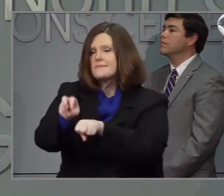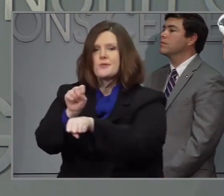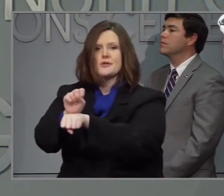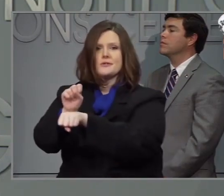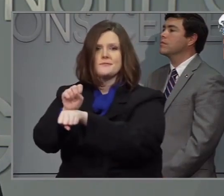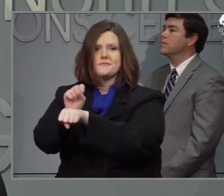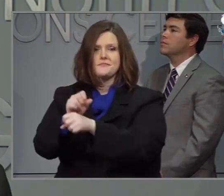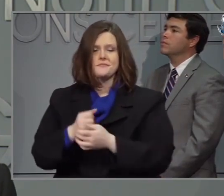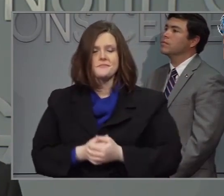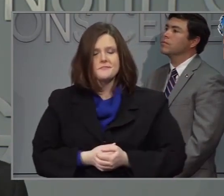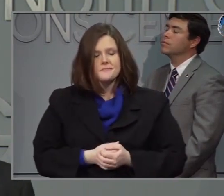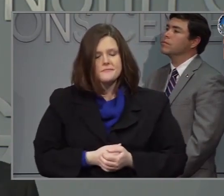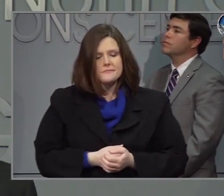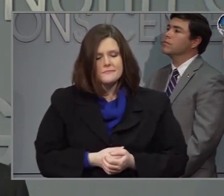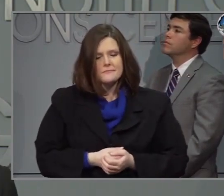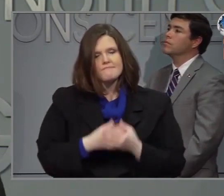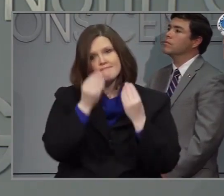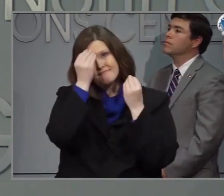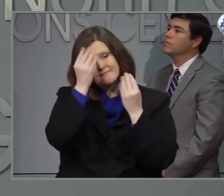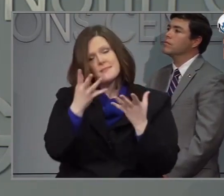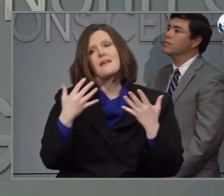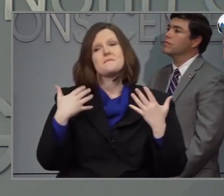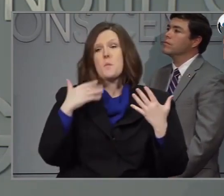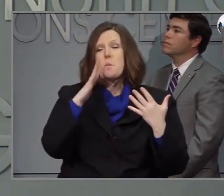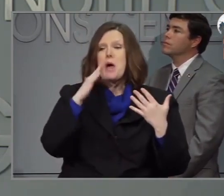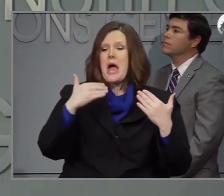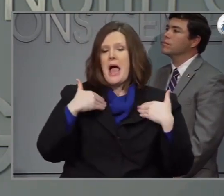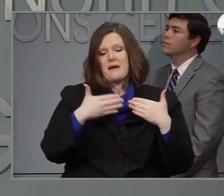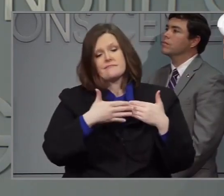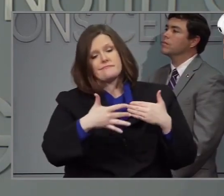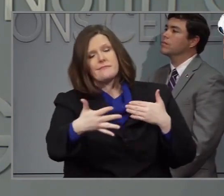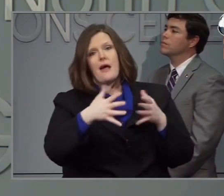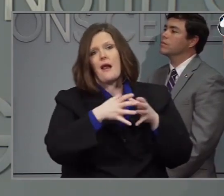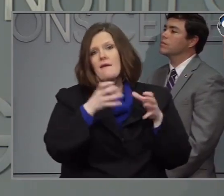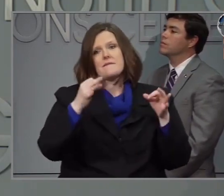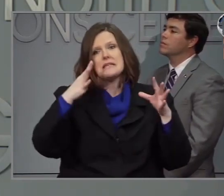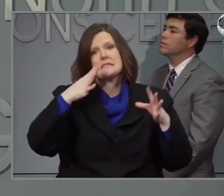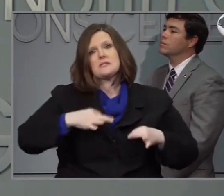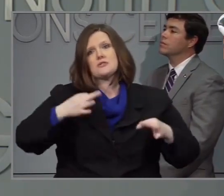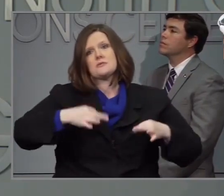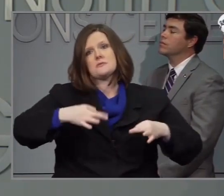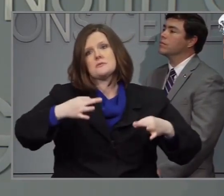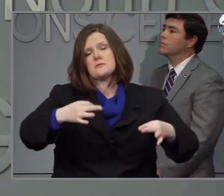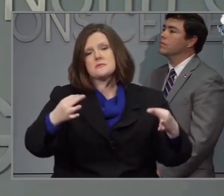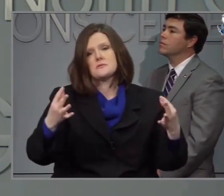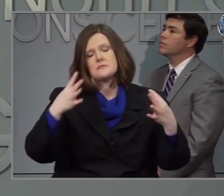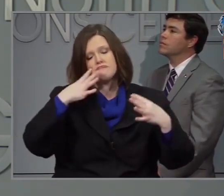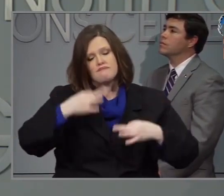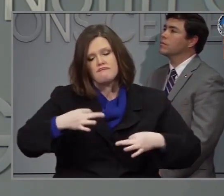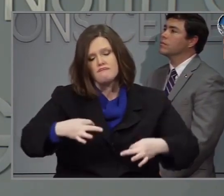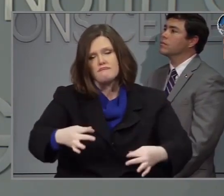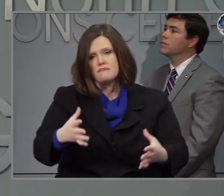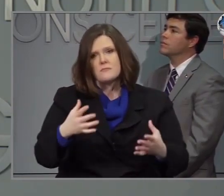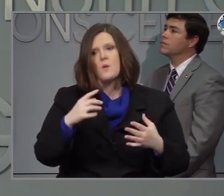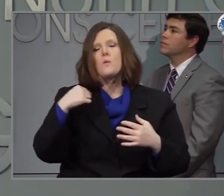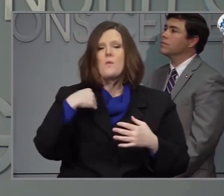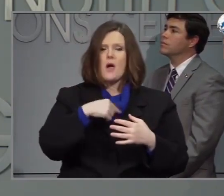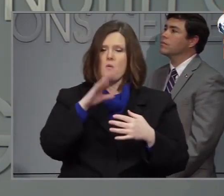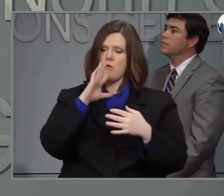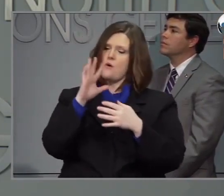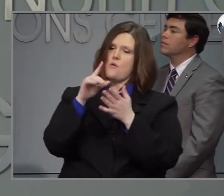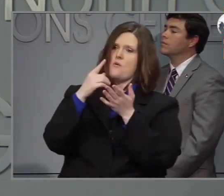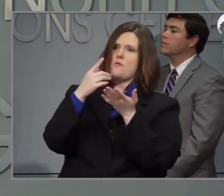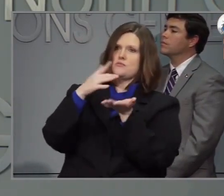la universidad en conclusión vamos a tener cientos de decisiones por tomar y no estamos no estamos sobre